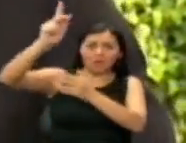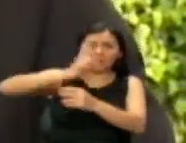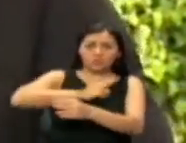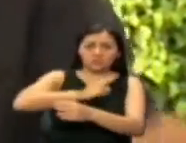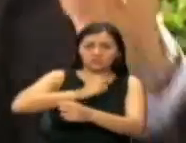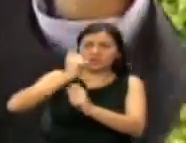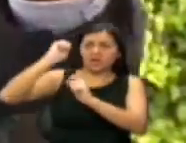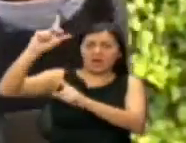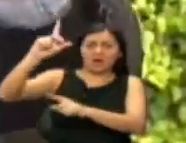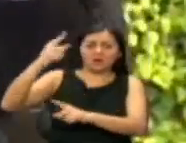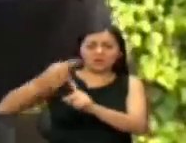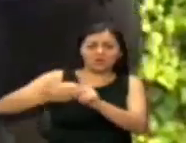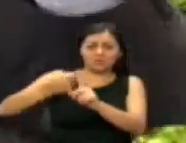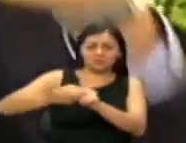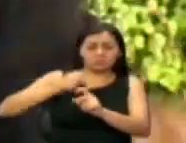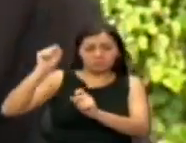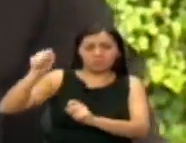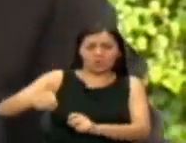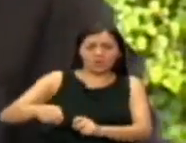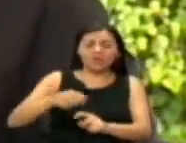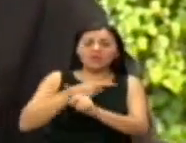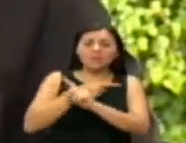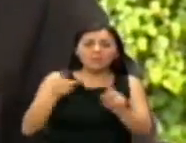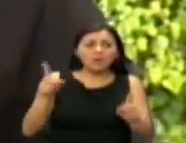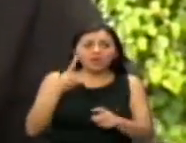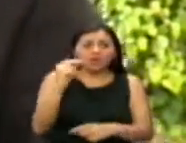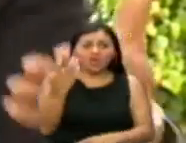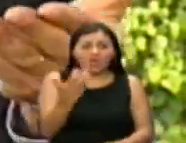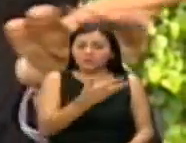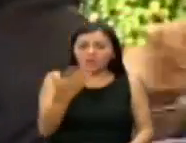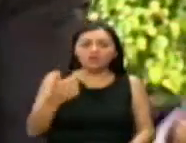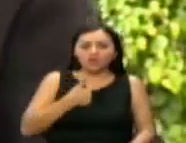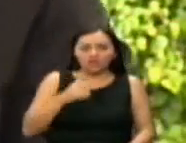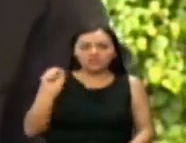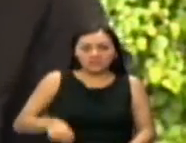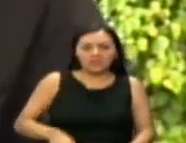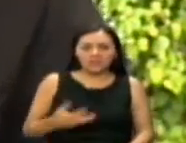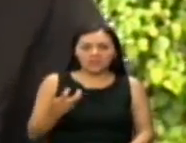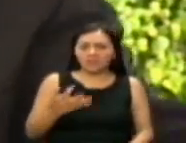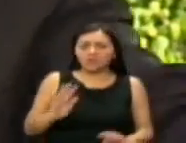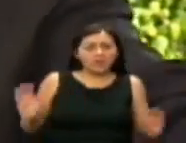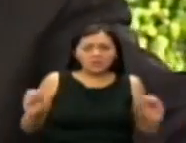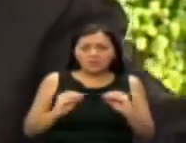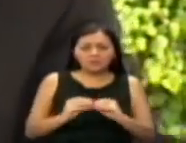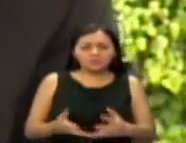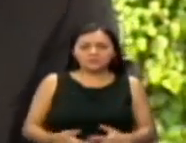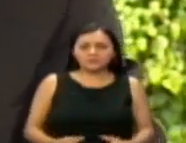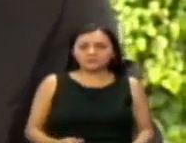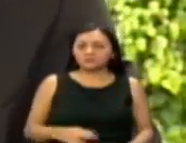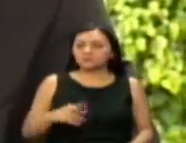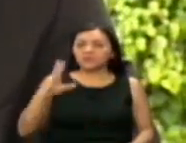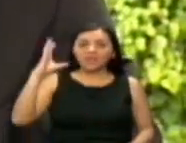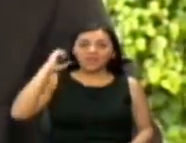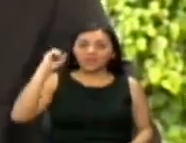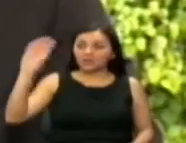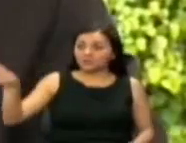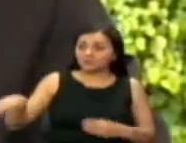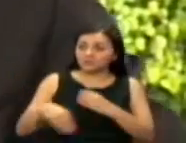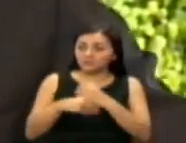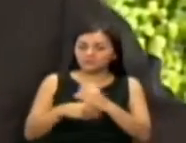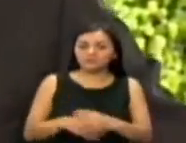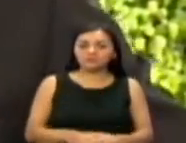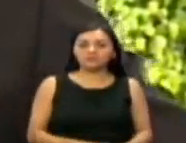internacional. René Ramírez está aquí, nuestro secretario de Educación Superior, Ciencia y Tecnología. No sé si quieres agregar algo, René, si me lo permiten, por favor.